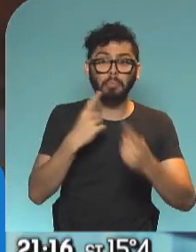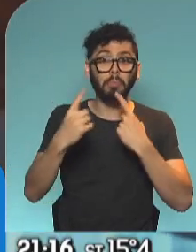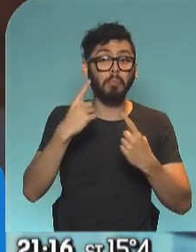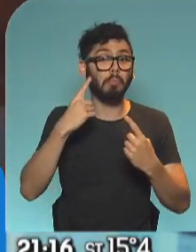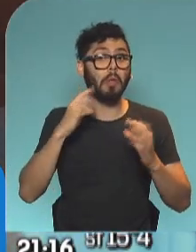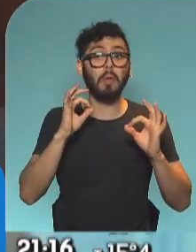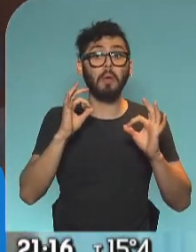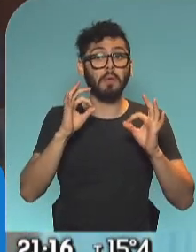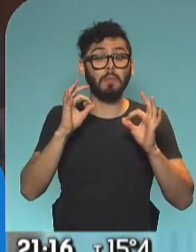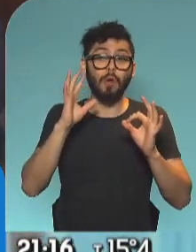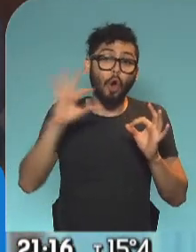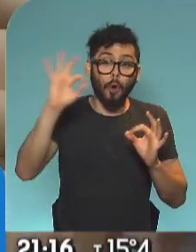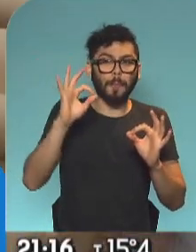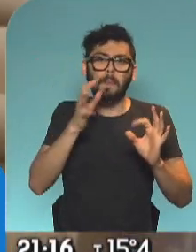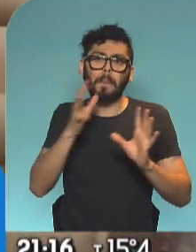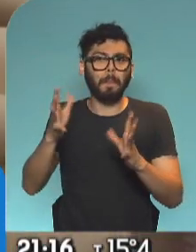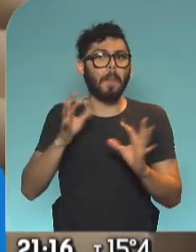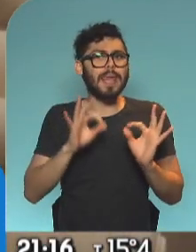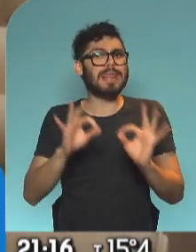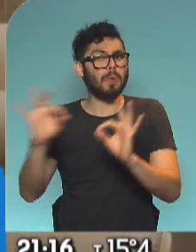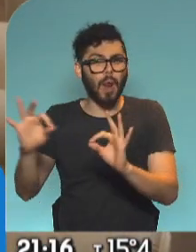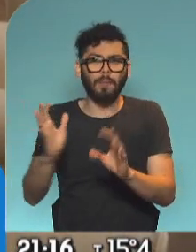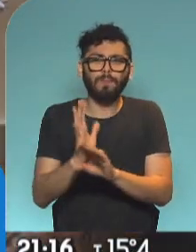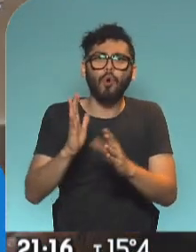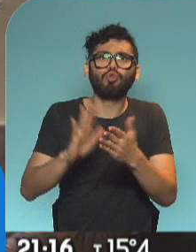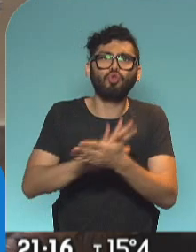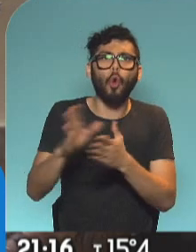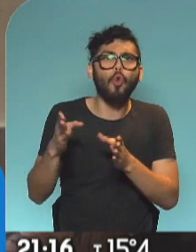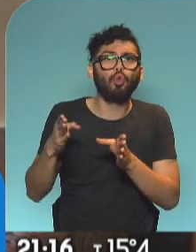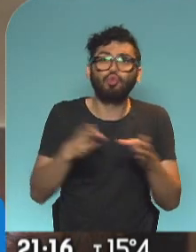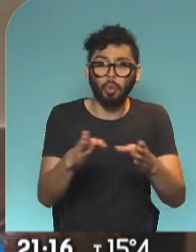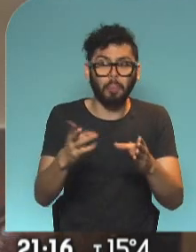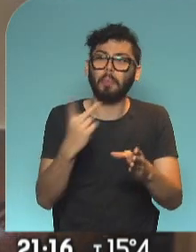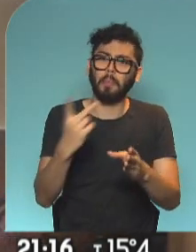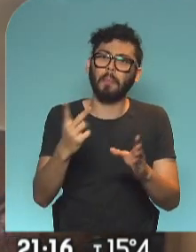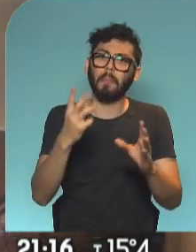respecto del análisis de los problemas y cómo encaminar las soluciones.